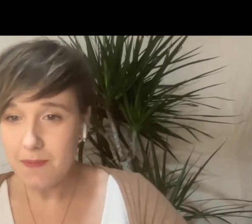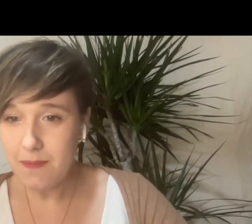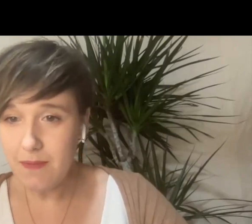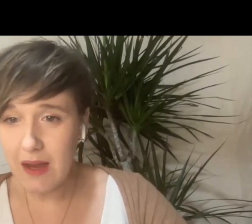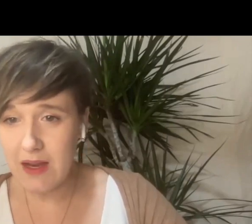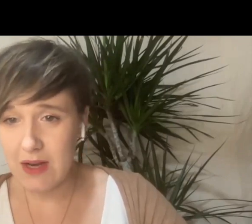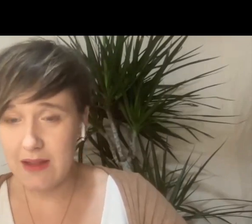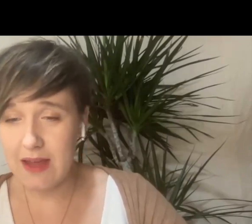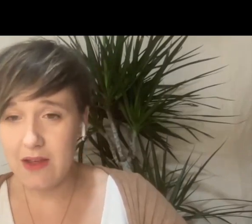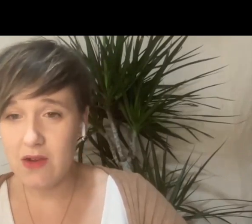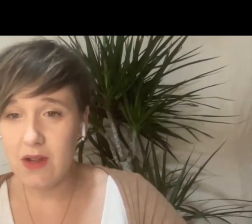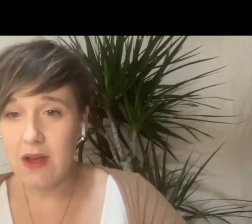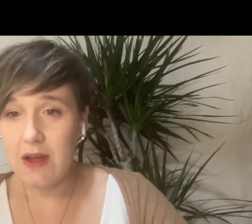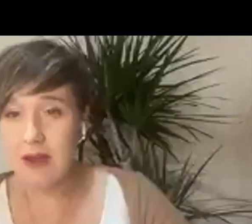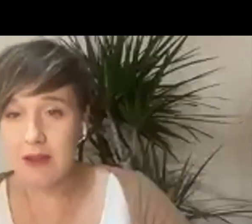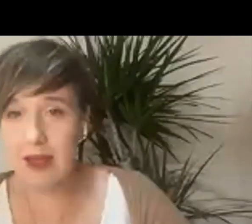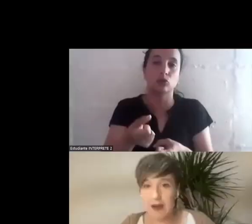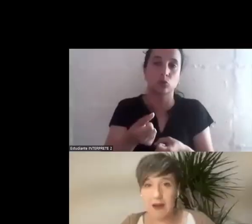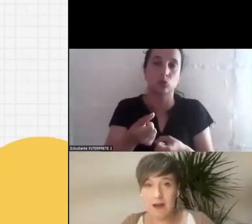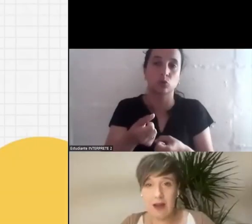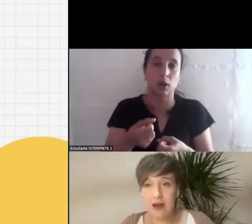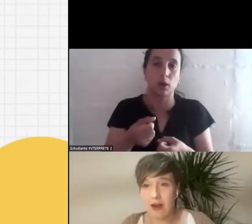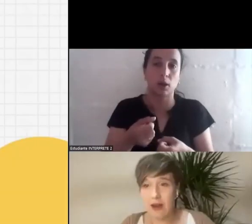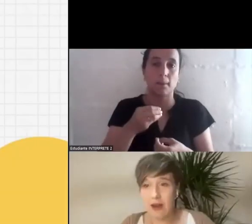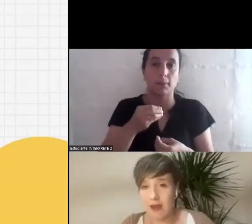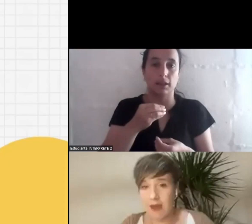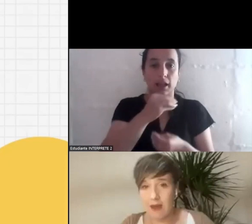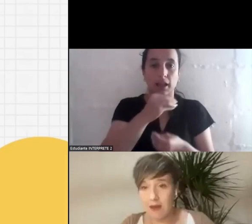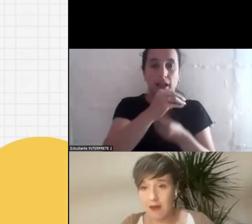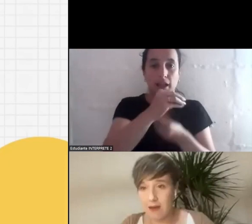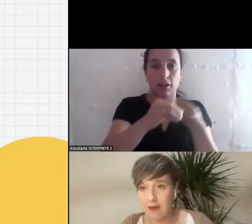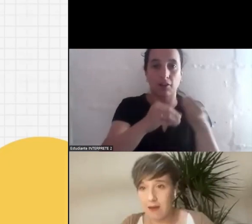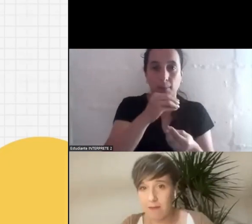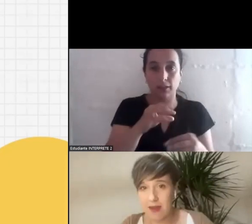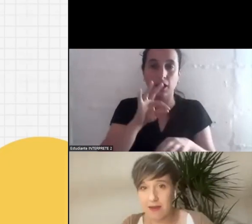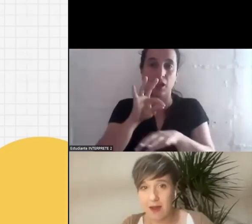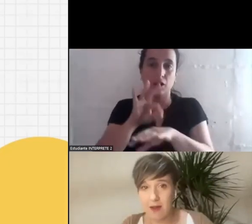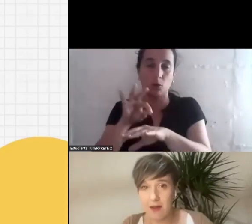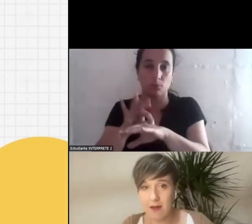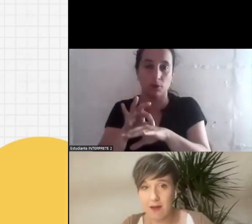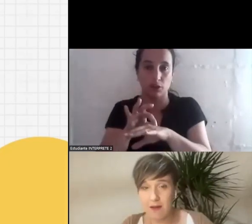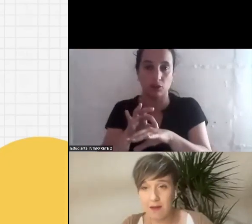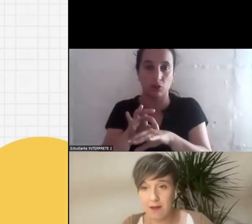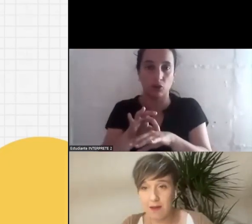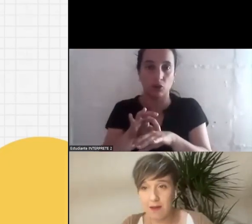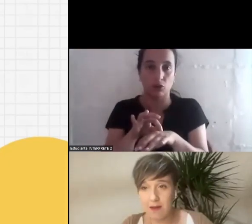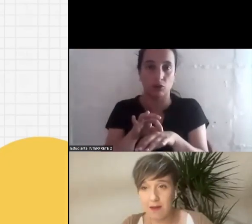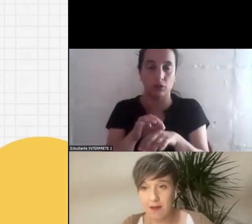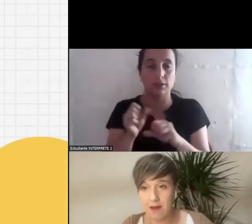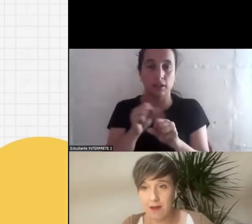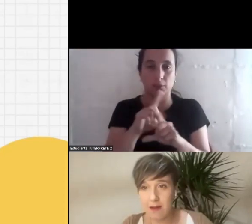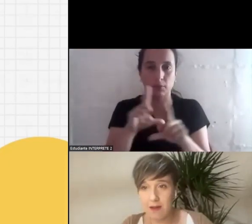familias y los sanitarios tengan a la hora de... ¿Veis bien?